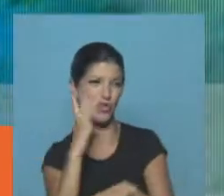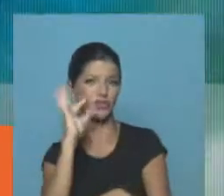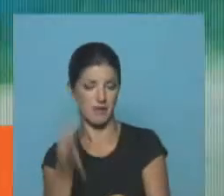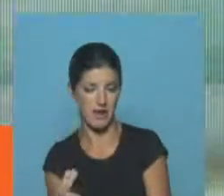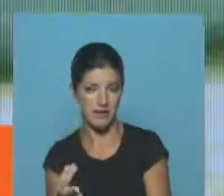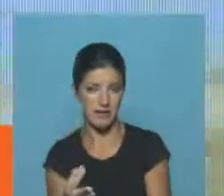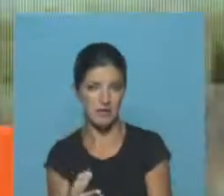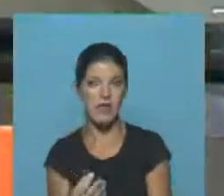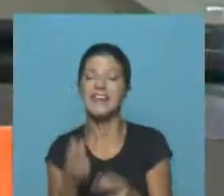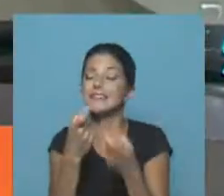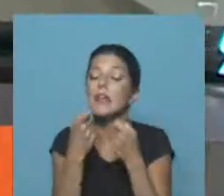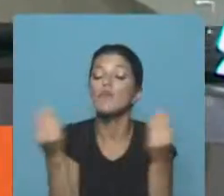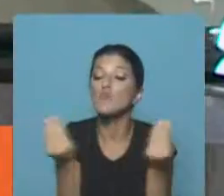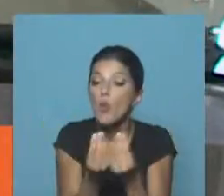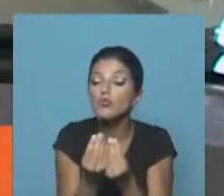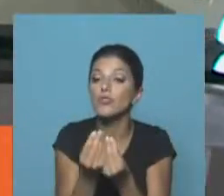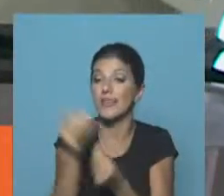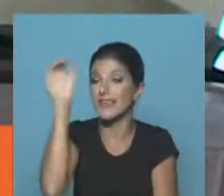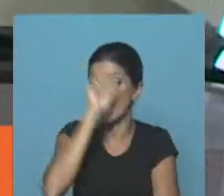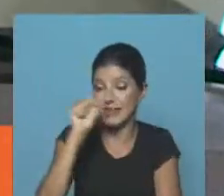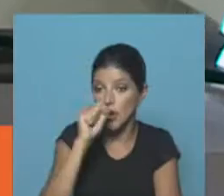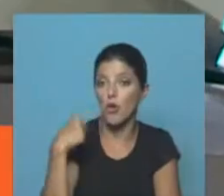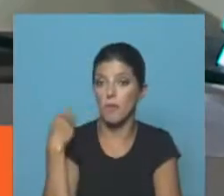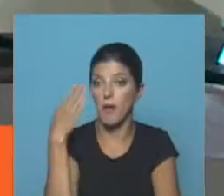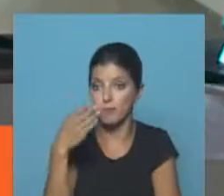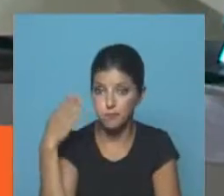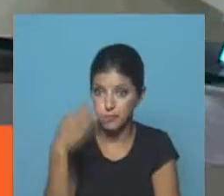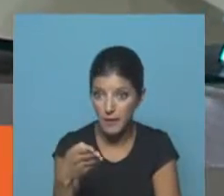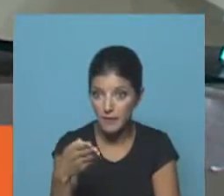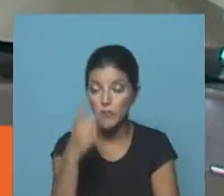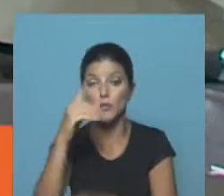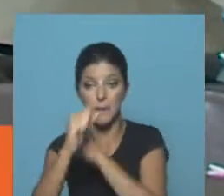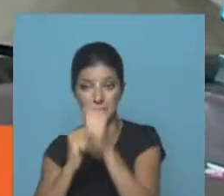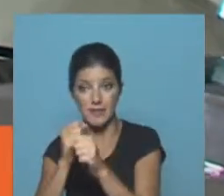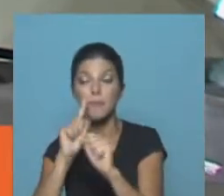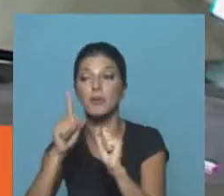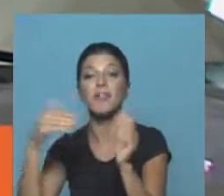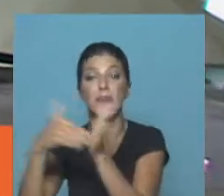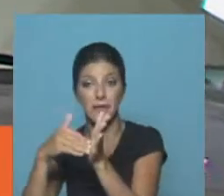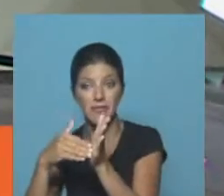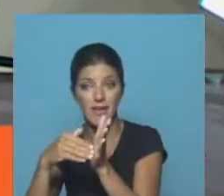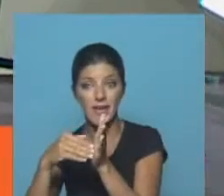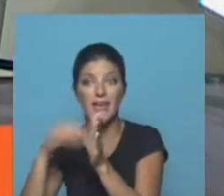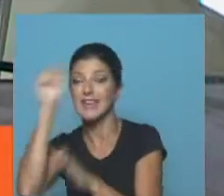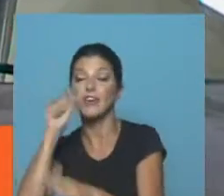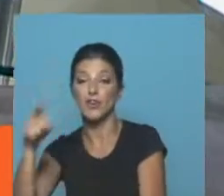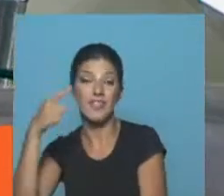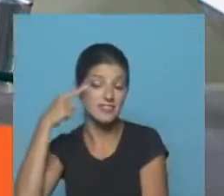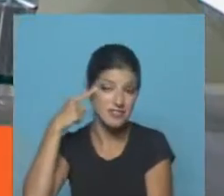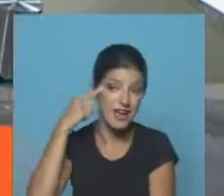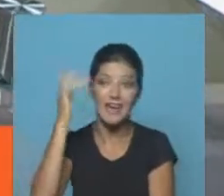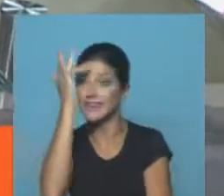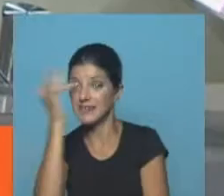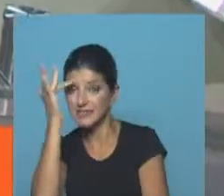miles y miles de ingenieros que vayan a trabajar a Silicon Valley. Pero Silicon Valley depende de los ingenieros de China y de la India. Claro. Y los está pidiendo